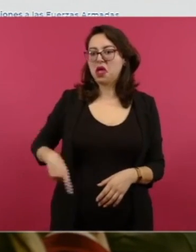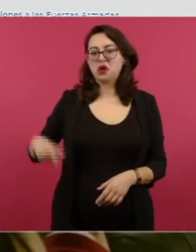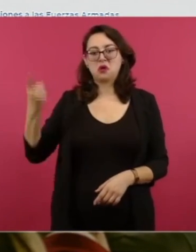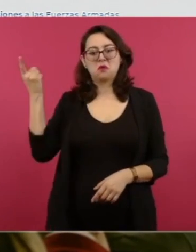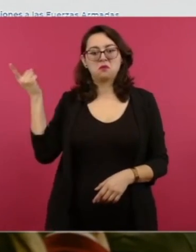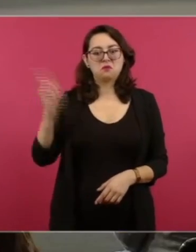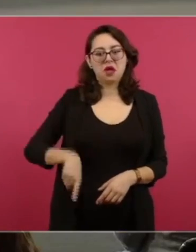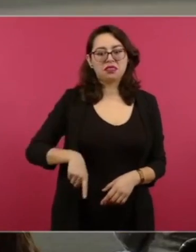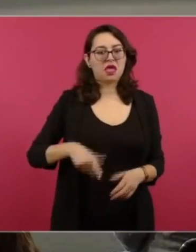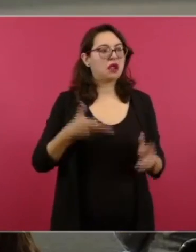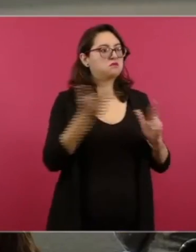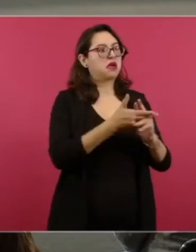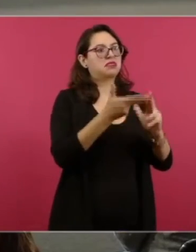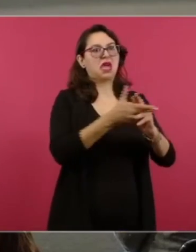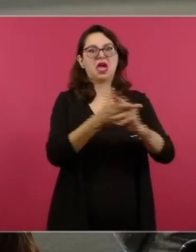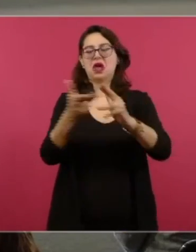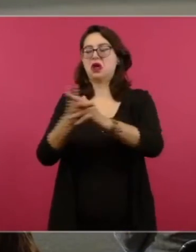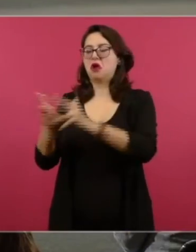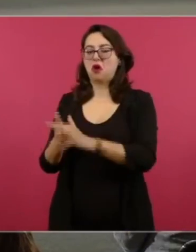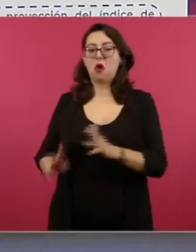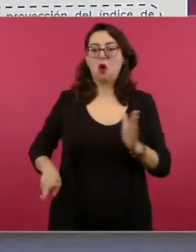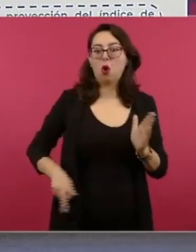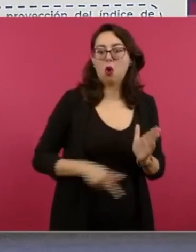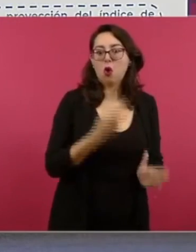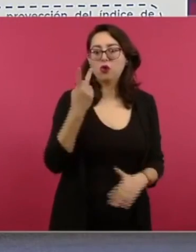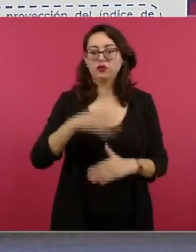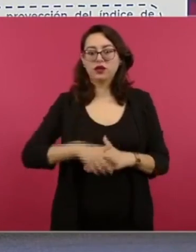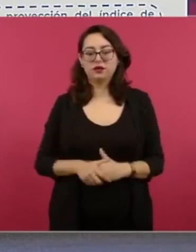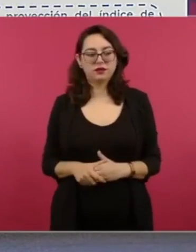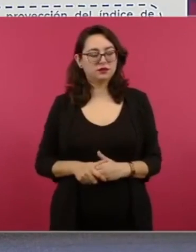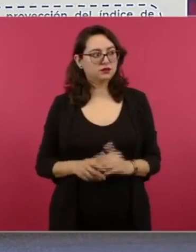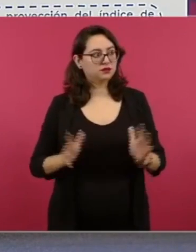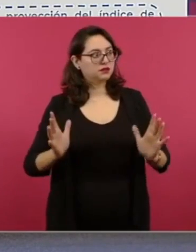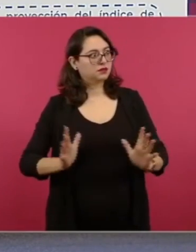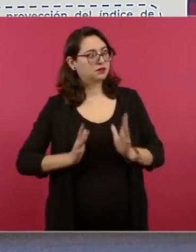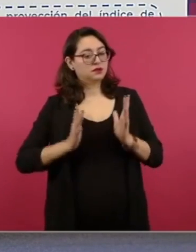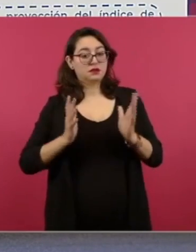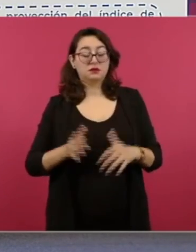Nada más que como ya no puedo hablar, pero fíjense cómo no voy a hablar de esto.